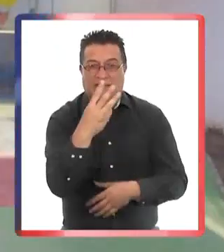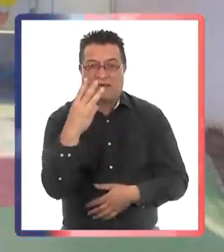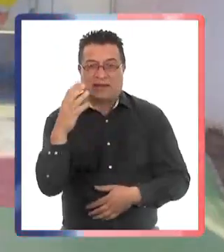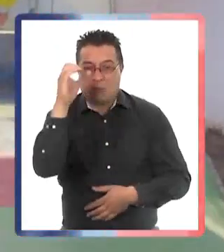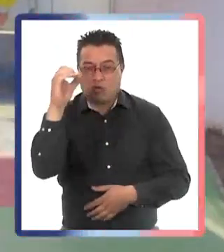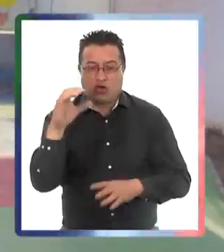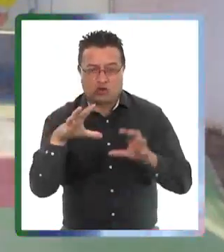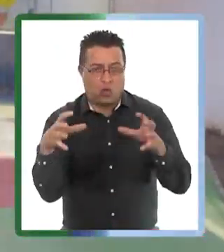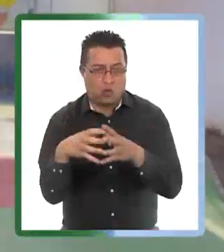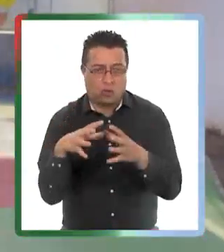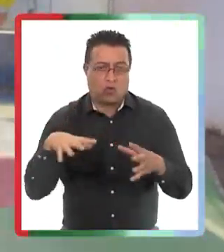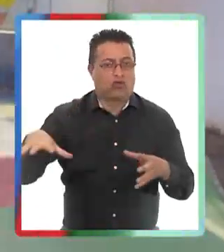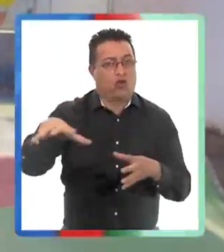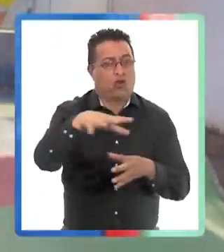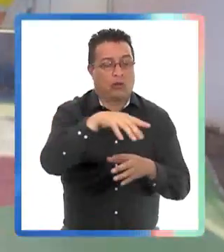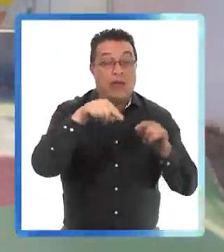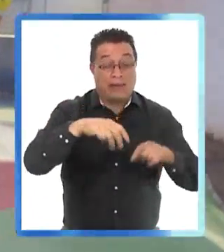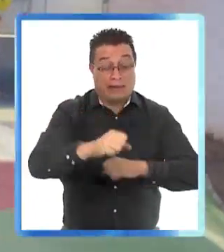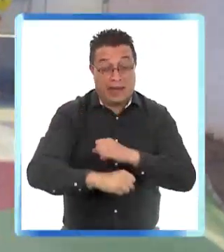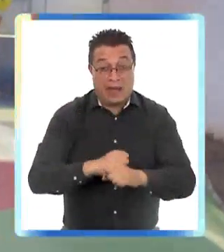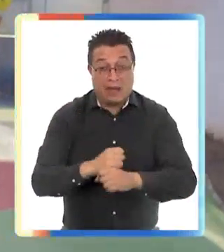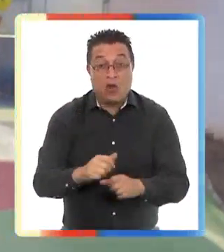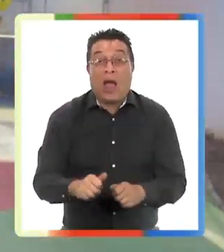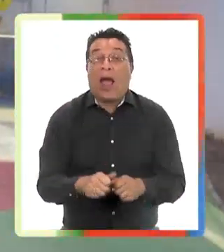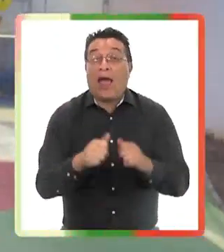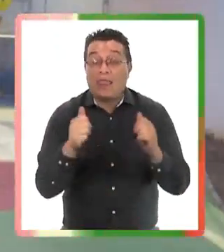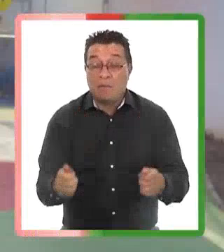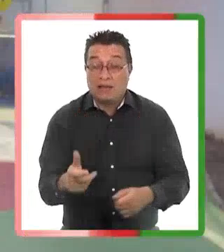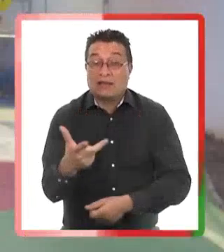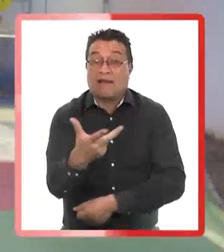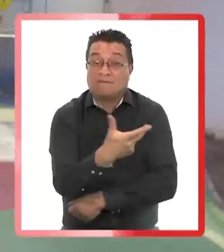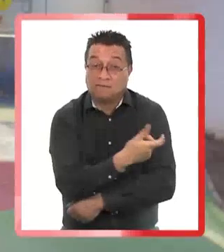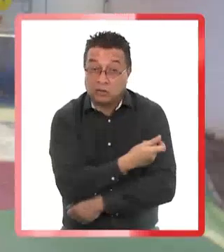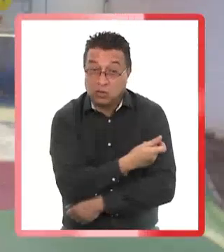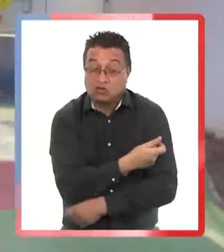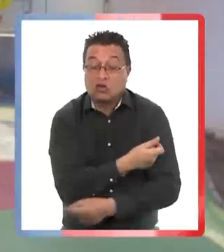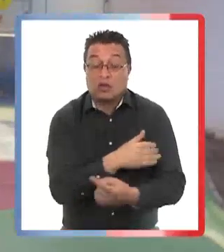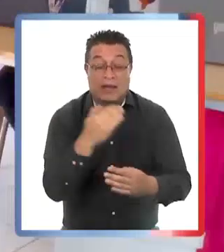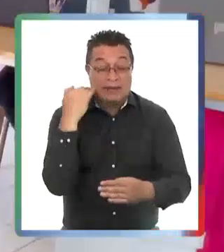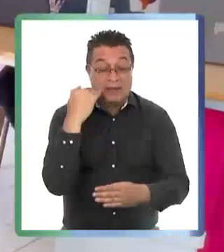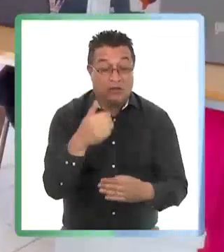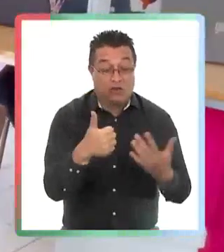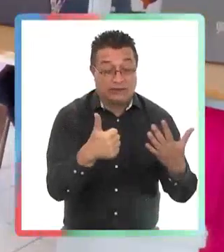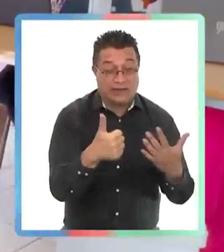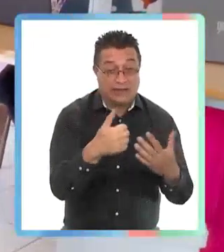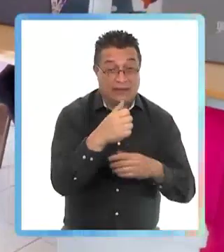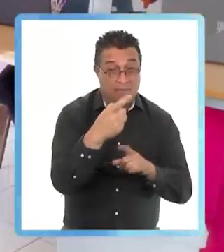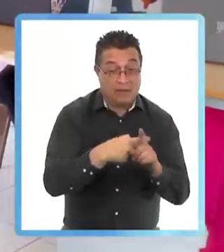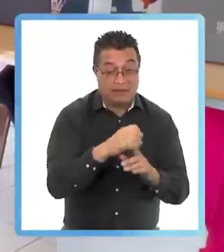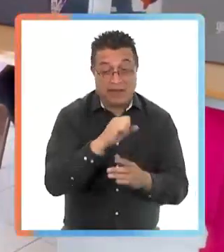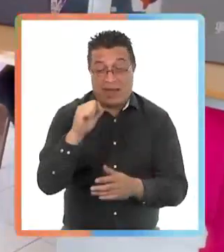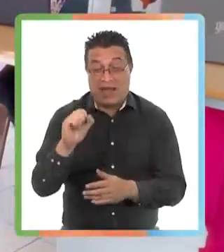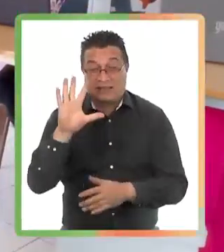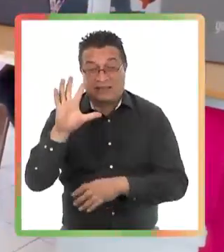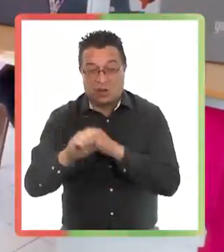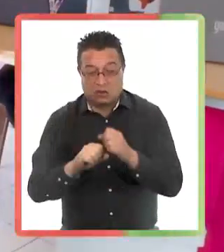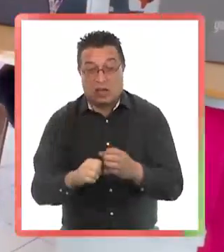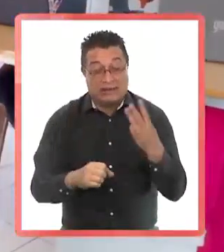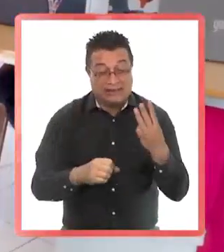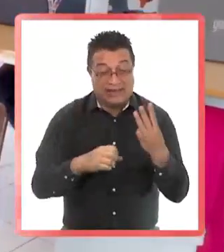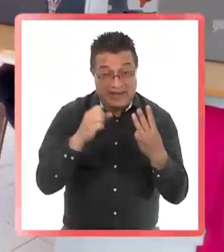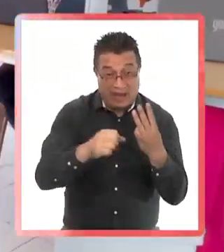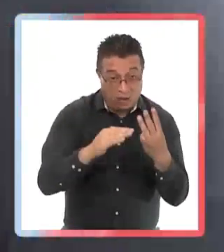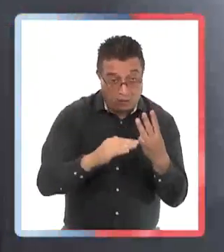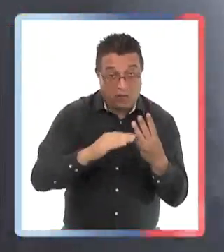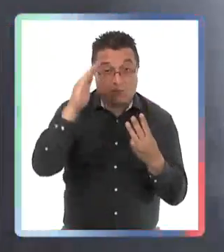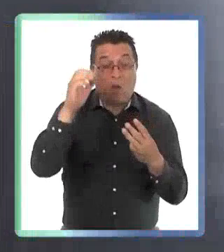la vacunación. Es un tercio del grupo objetivo. Consideremos que este año también, además de la vacunación entre los niños de 6 meses a